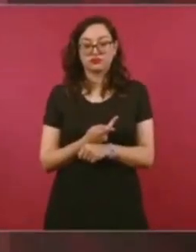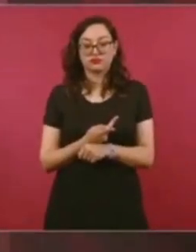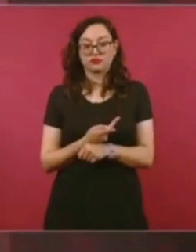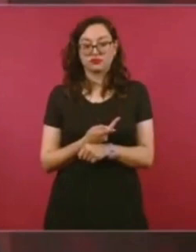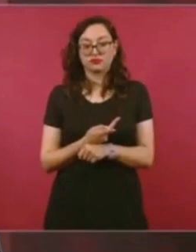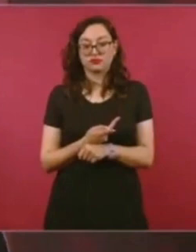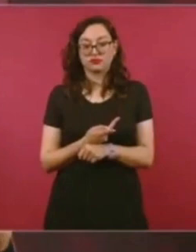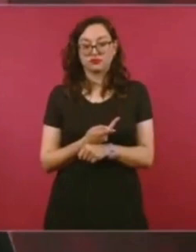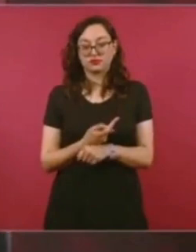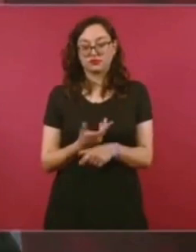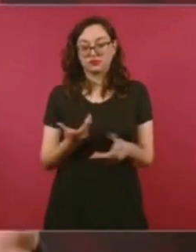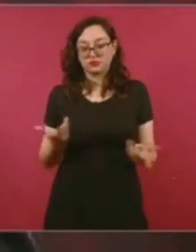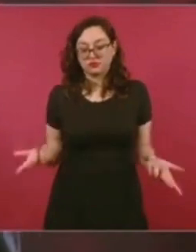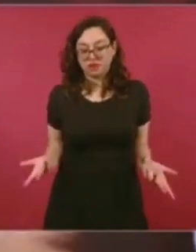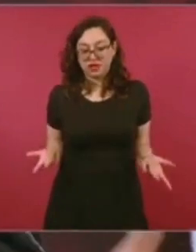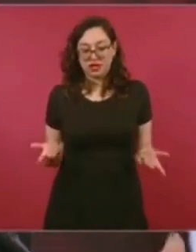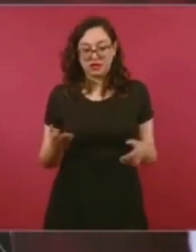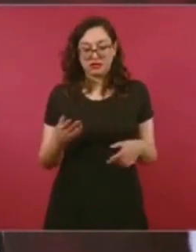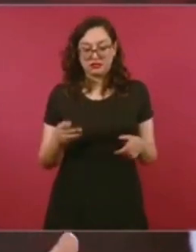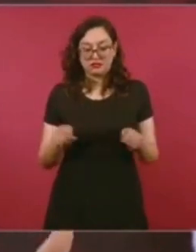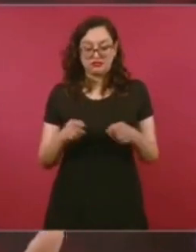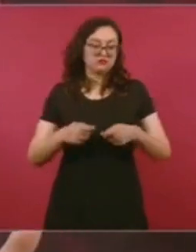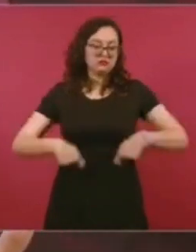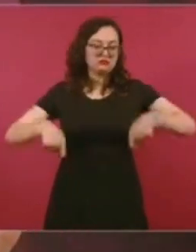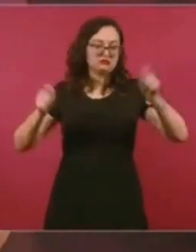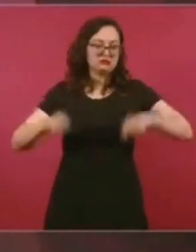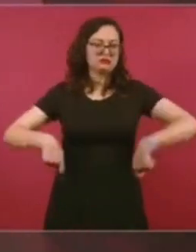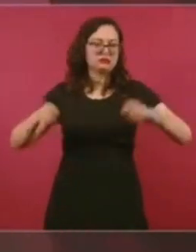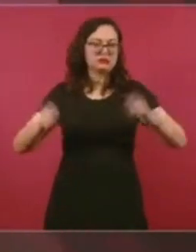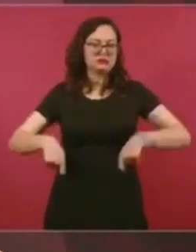que no hay ni para dónde